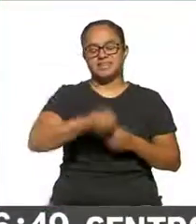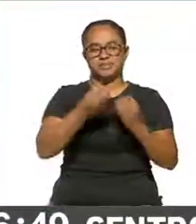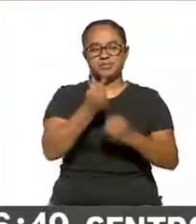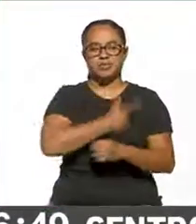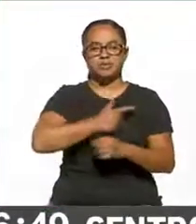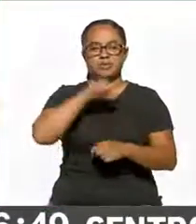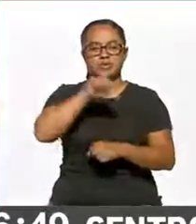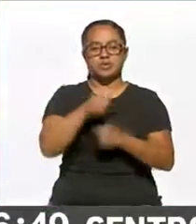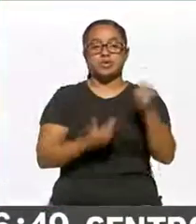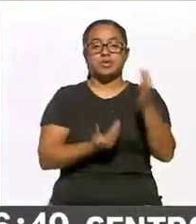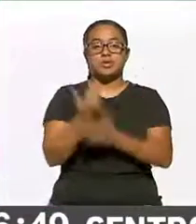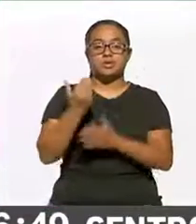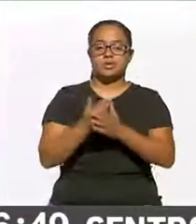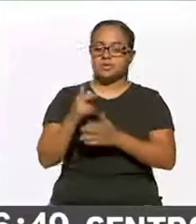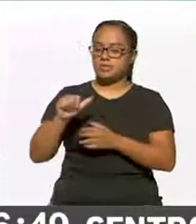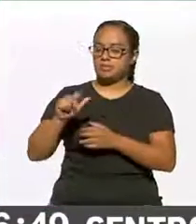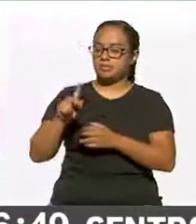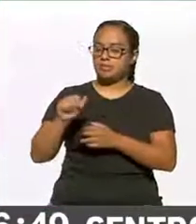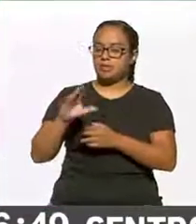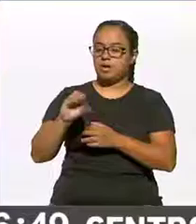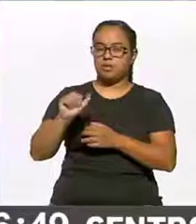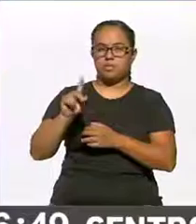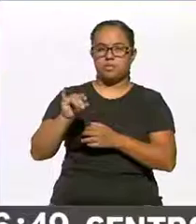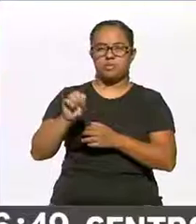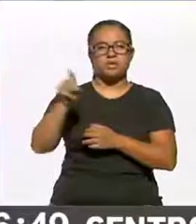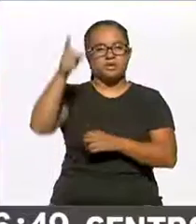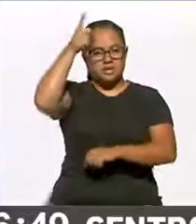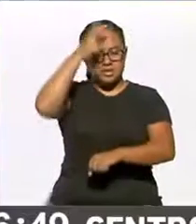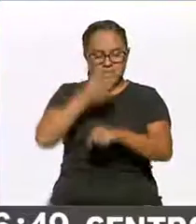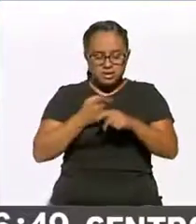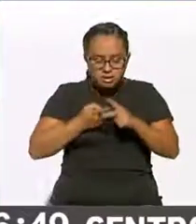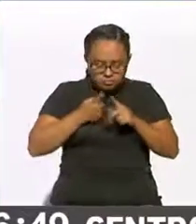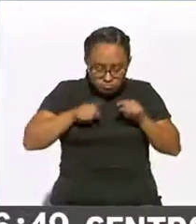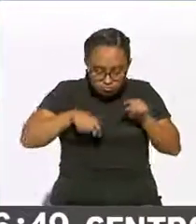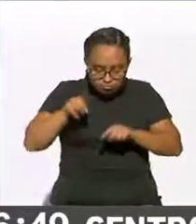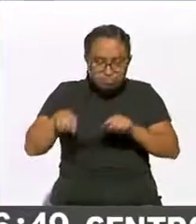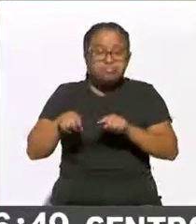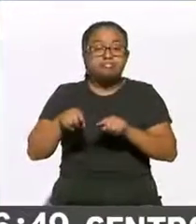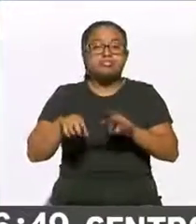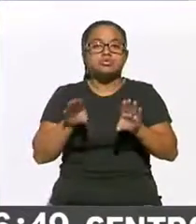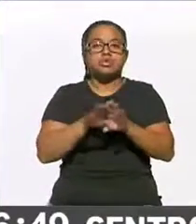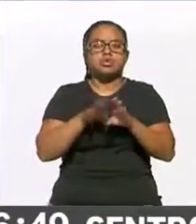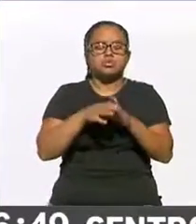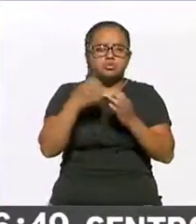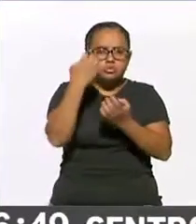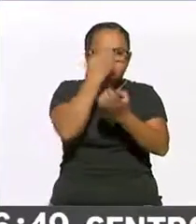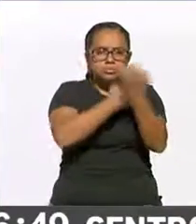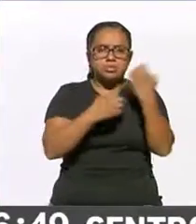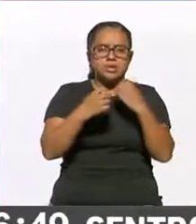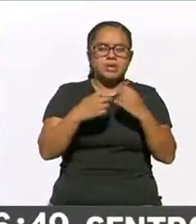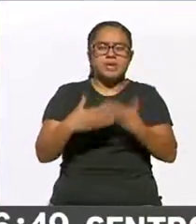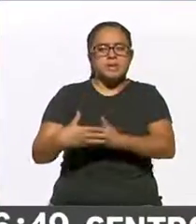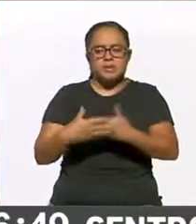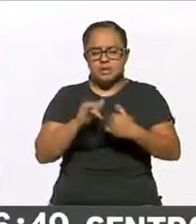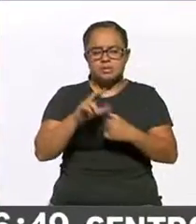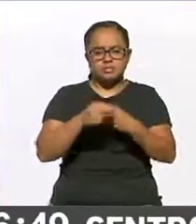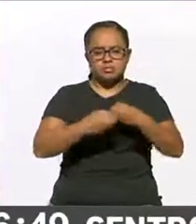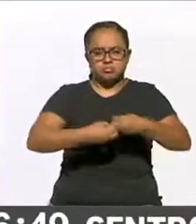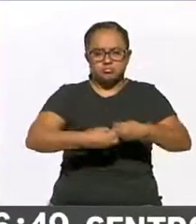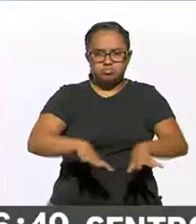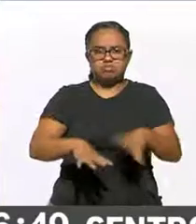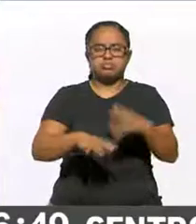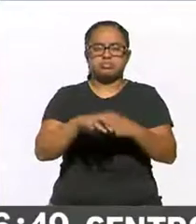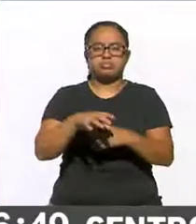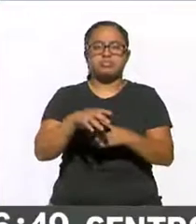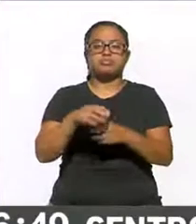mucho gusto esta mañana a Paco Abundis, director de Parametría. Le han dado seguimiento al tema del aborto y hoy más vigente que